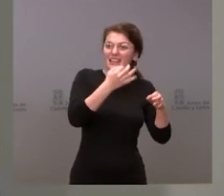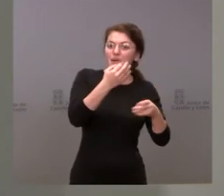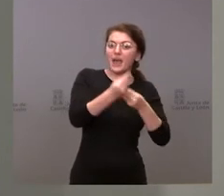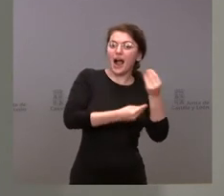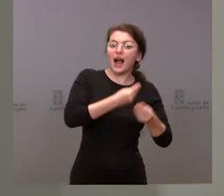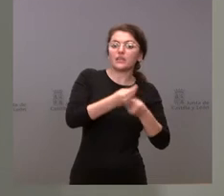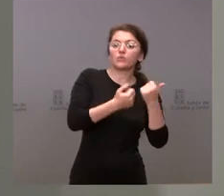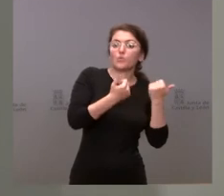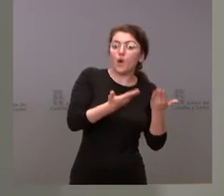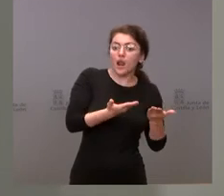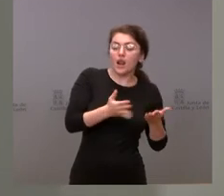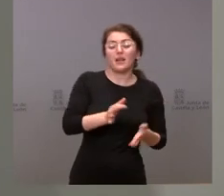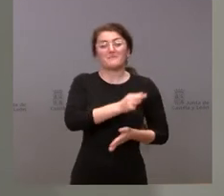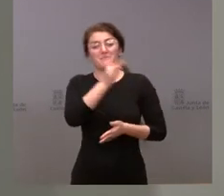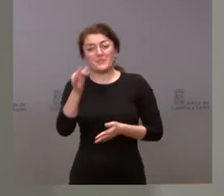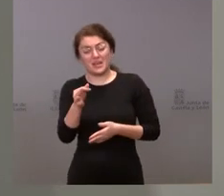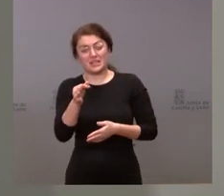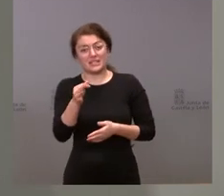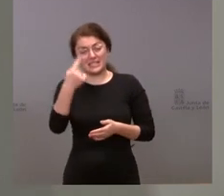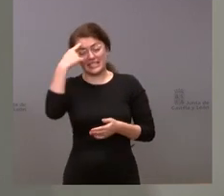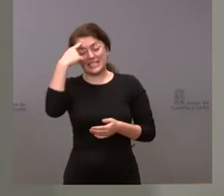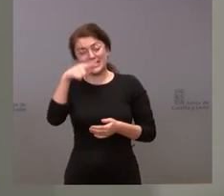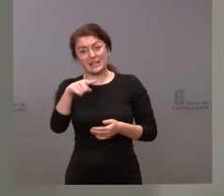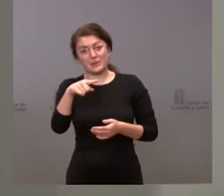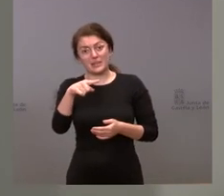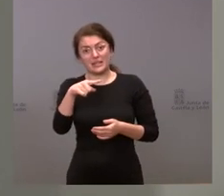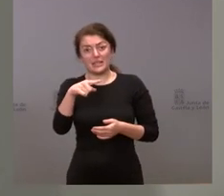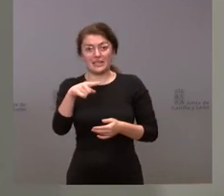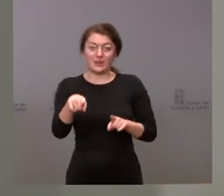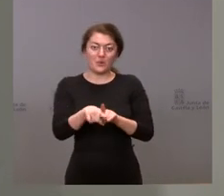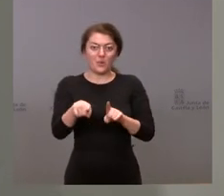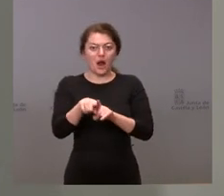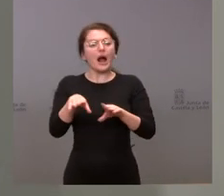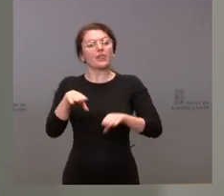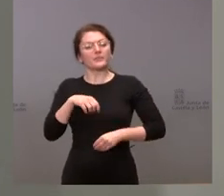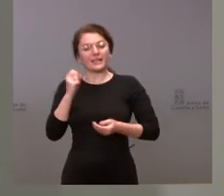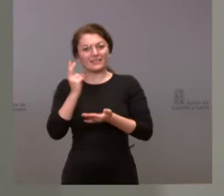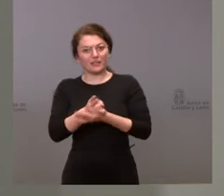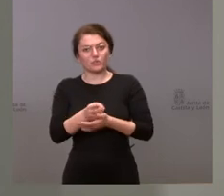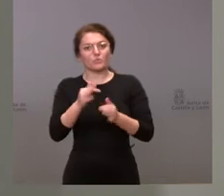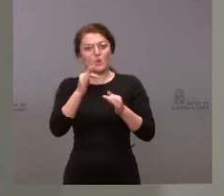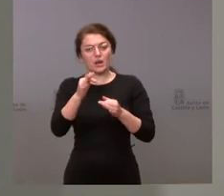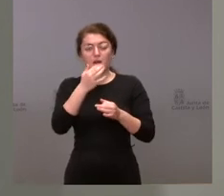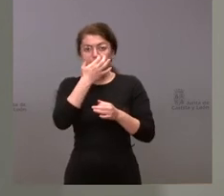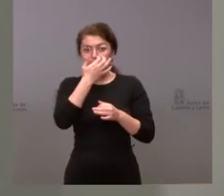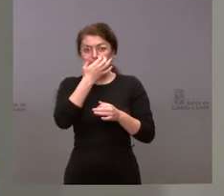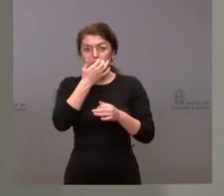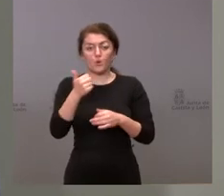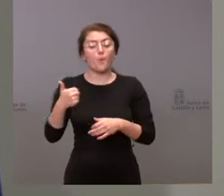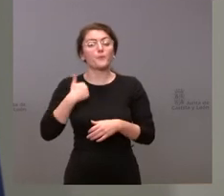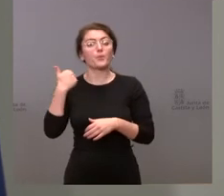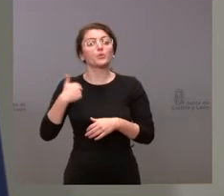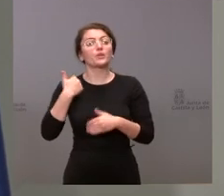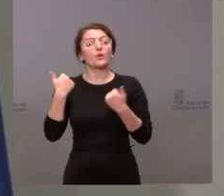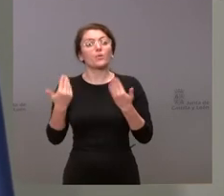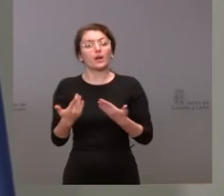filiación del parque y en segundo lugar asumir el reto y también la ocasión que nos ofrecía el